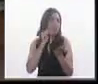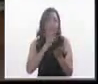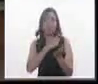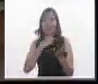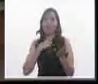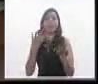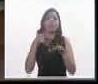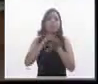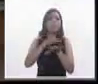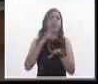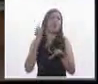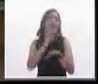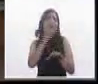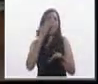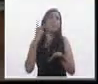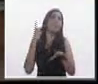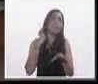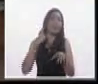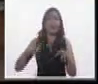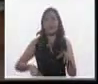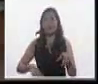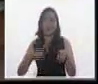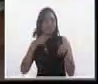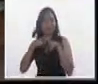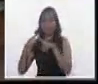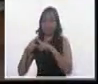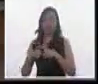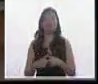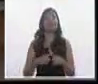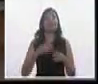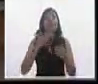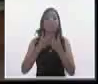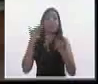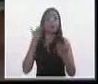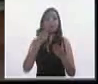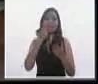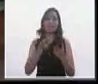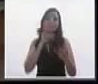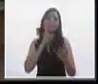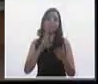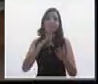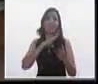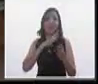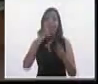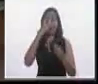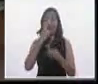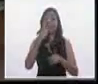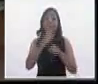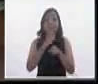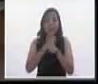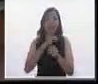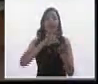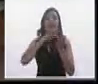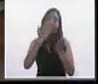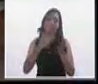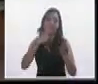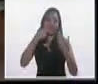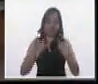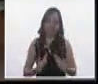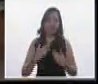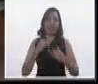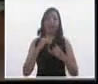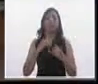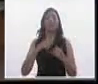sociales definitivamente antes de presentarle nuestros invitados que ya los están viendo ahí a cuadro número uno Quiero agradecer a Lupita